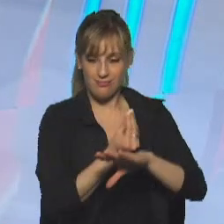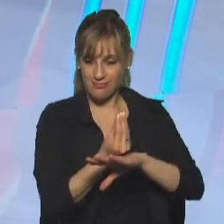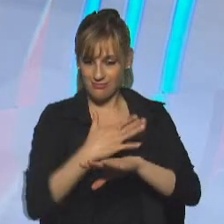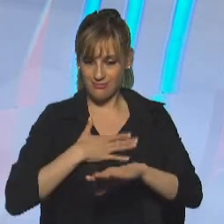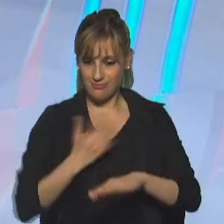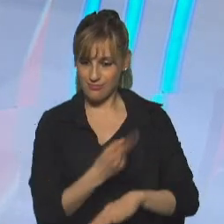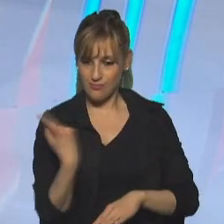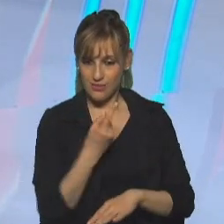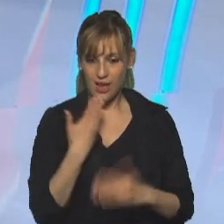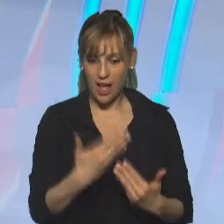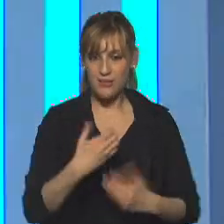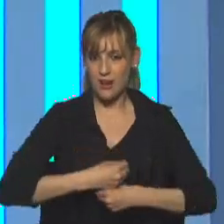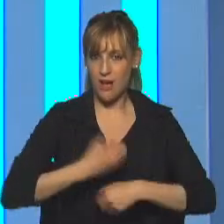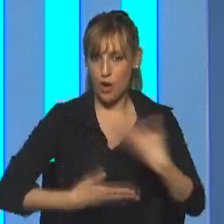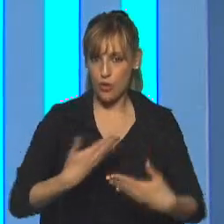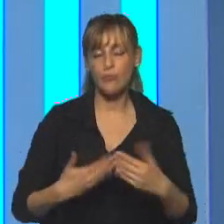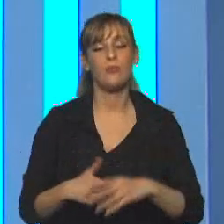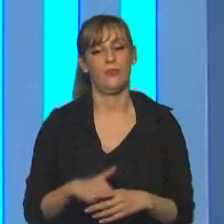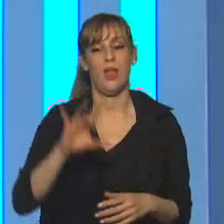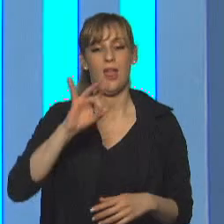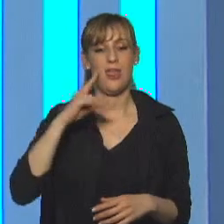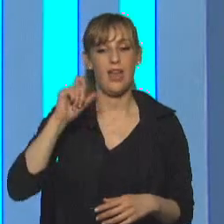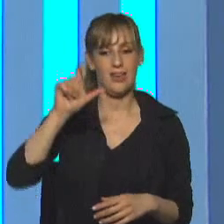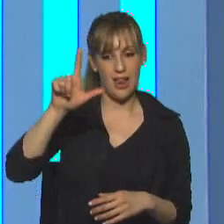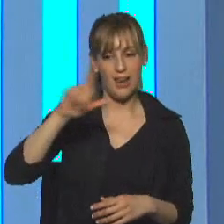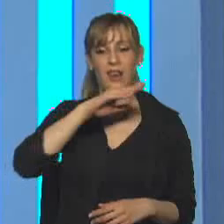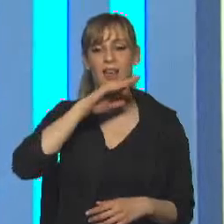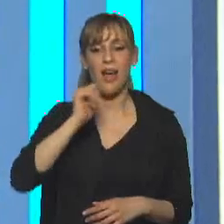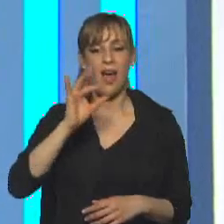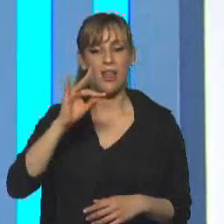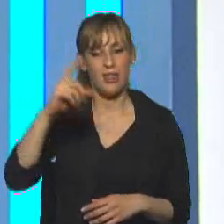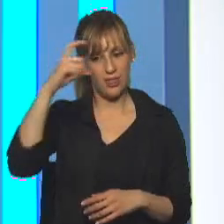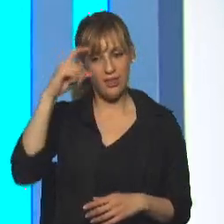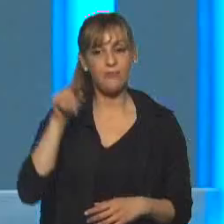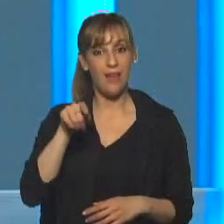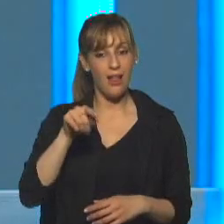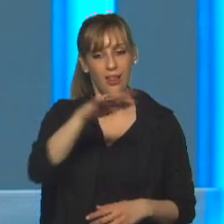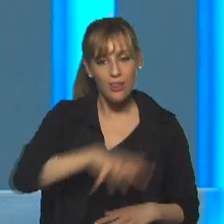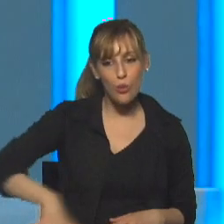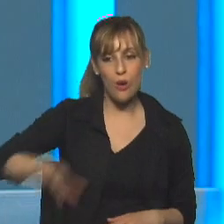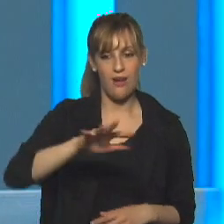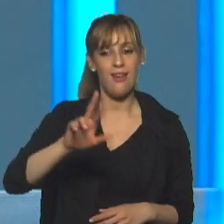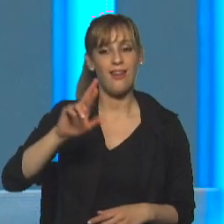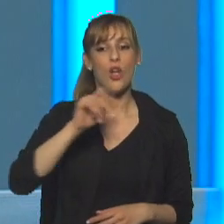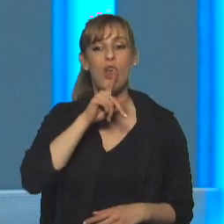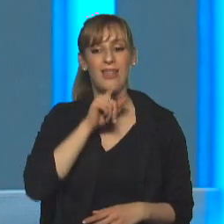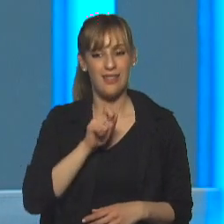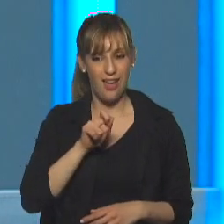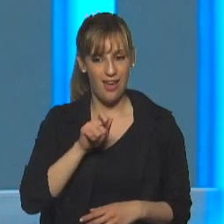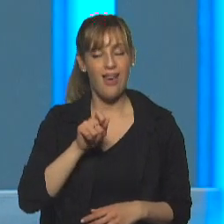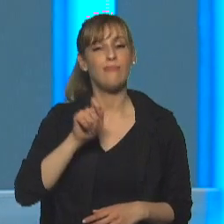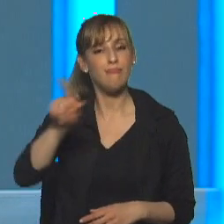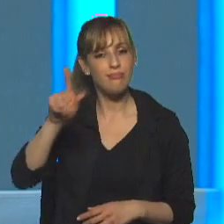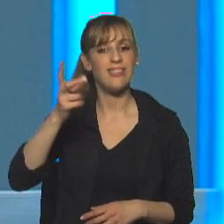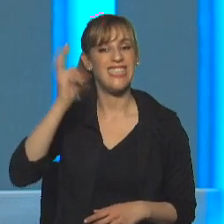que se hace. Bien, Daniel Jadue, alcalde de Recoleta, recién hacía mención a un poco la historia de Recoleta en Santiago de